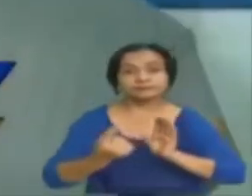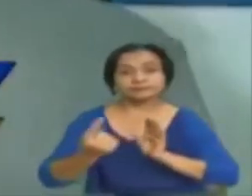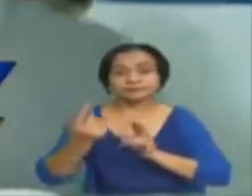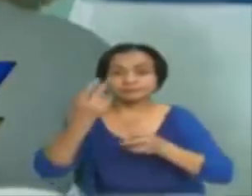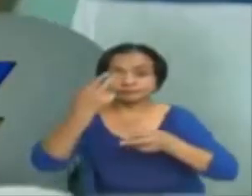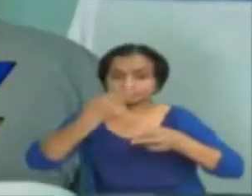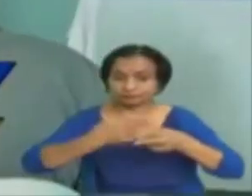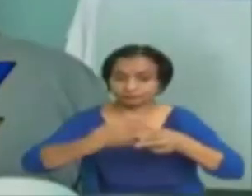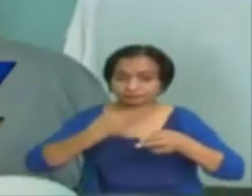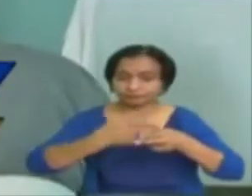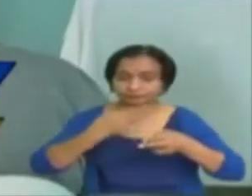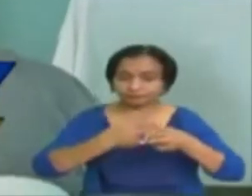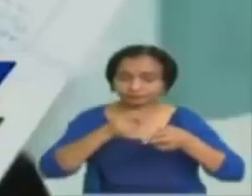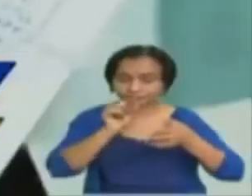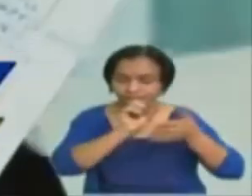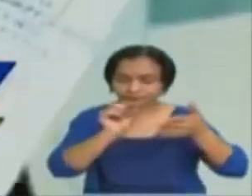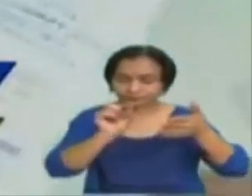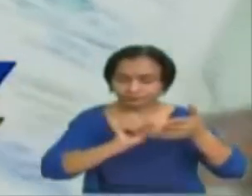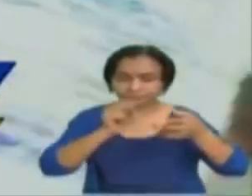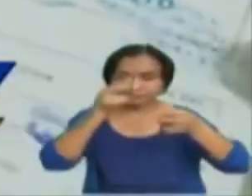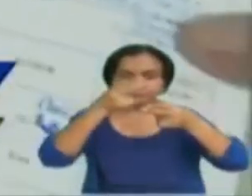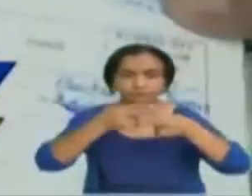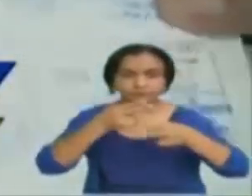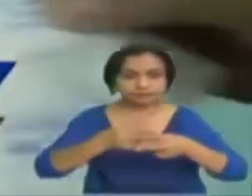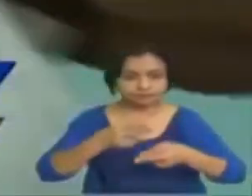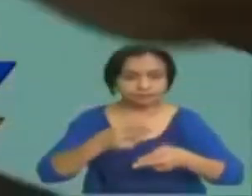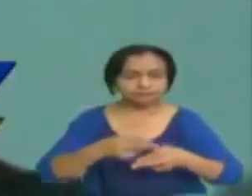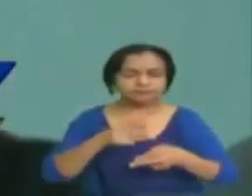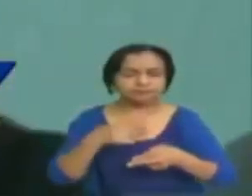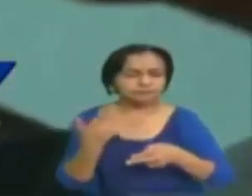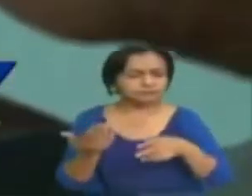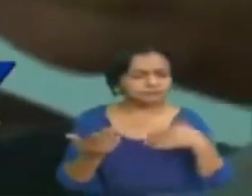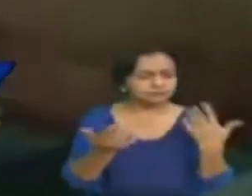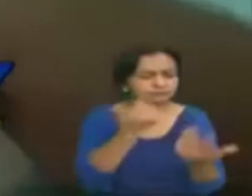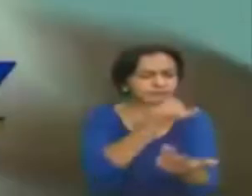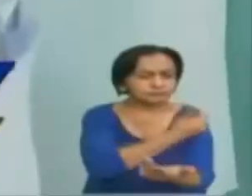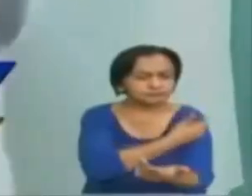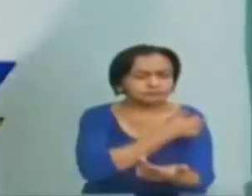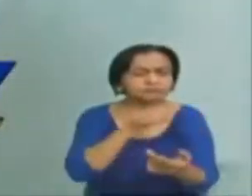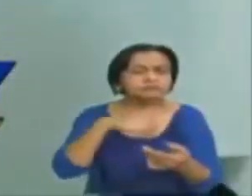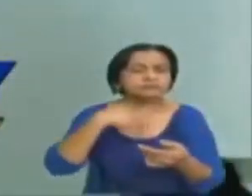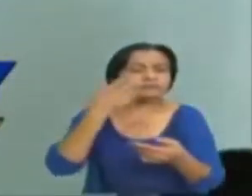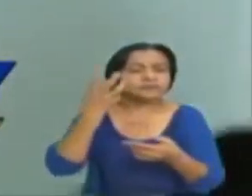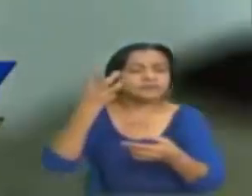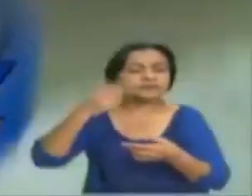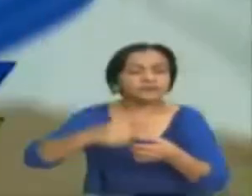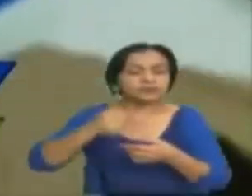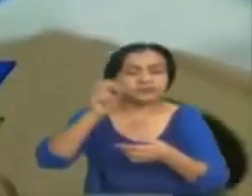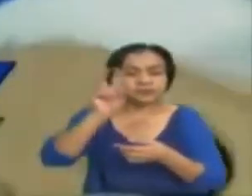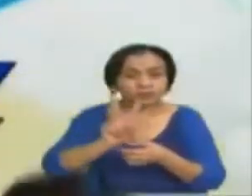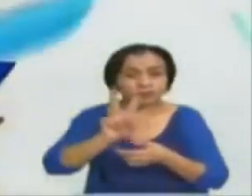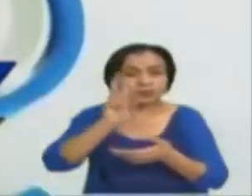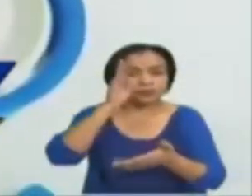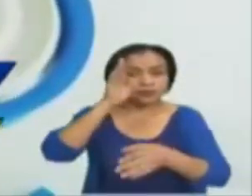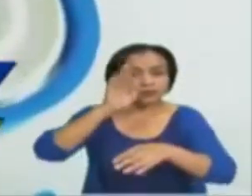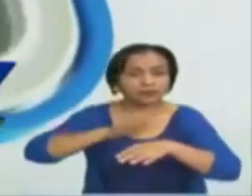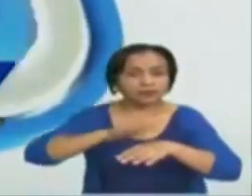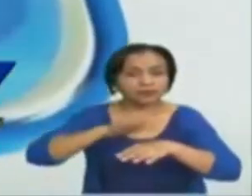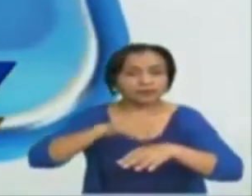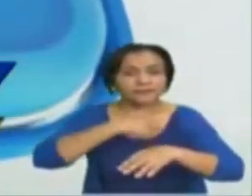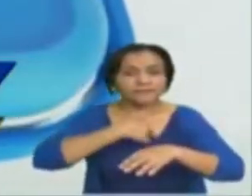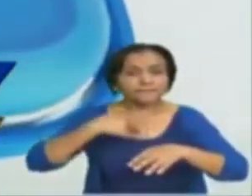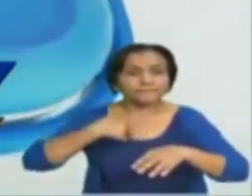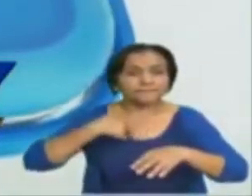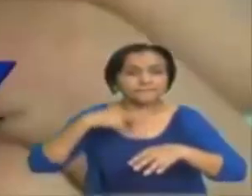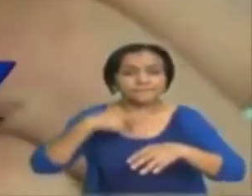La vocera del gobierno de Nicaragua, Rosario Murillo, detalló que este sábado se estará realizando la aplicación de la segunda dosis de